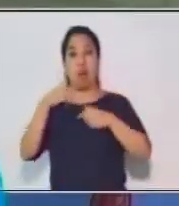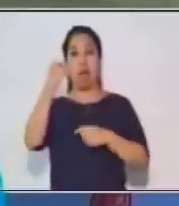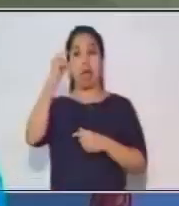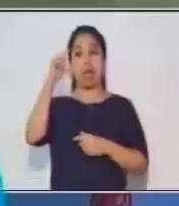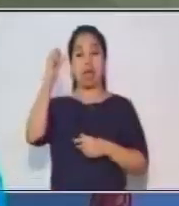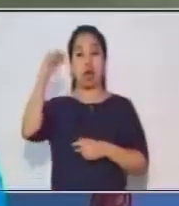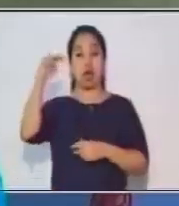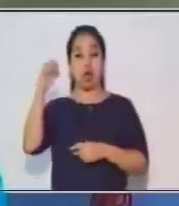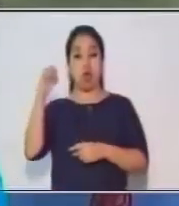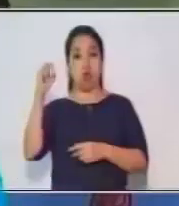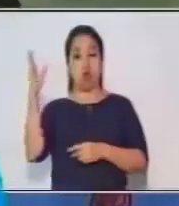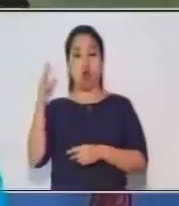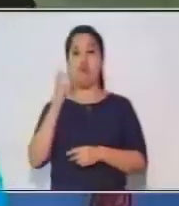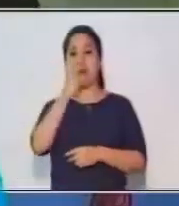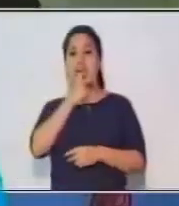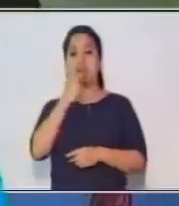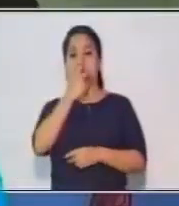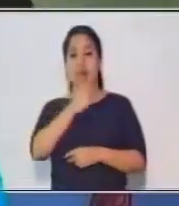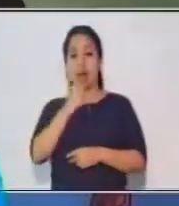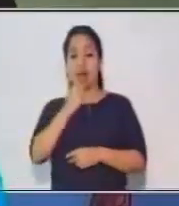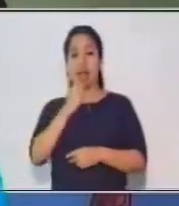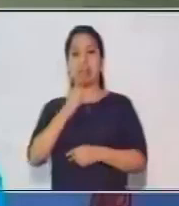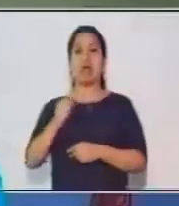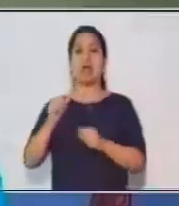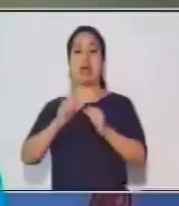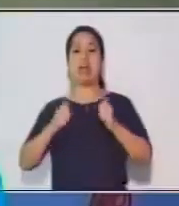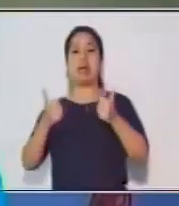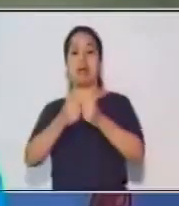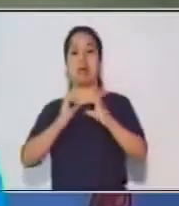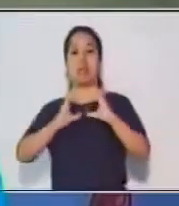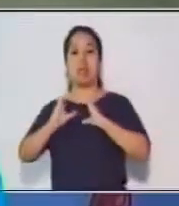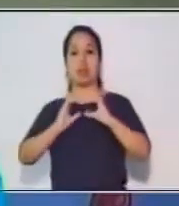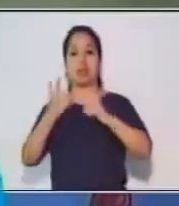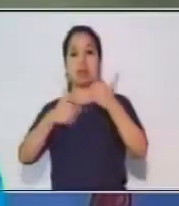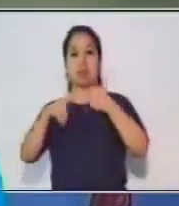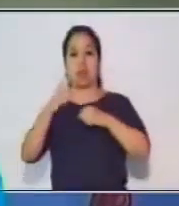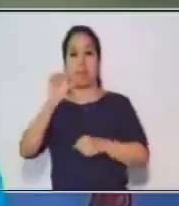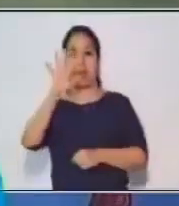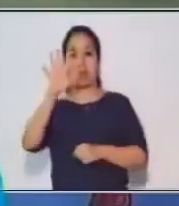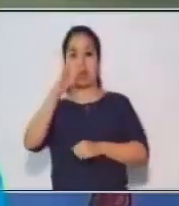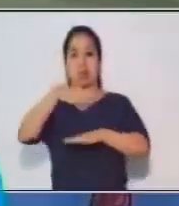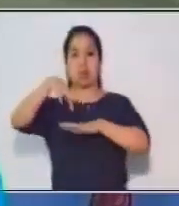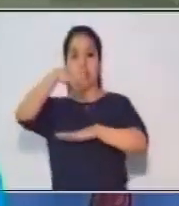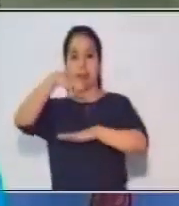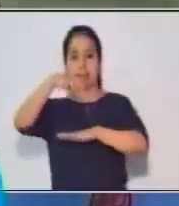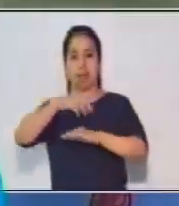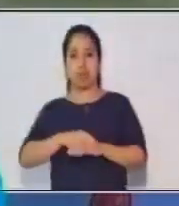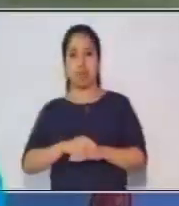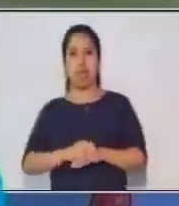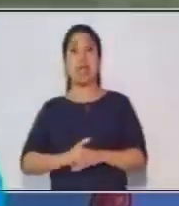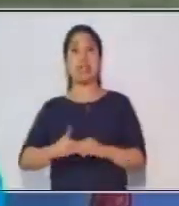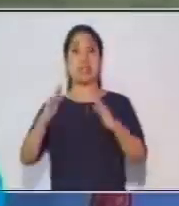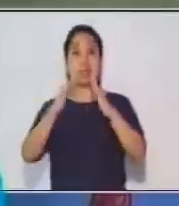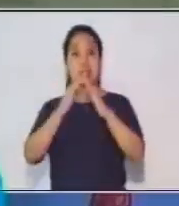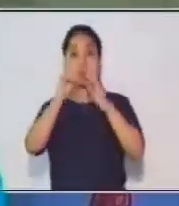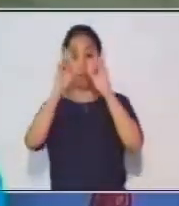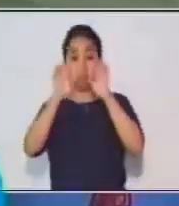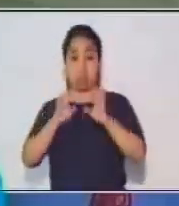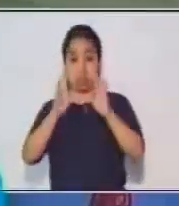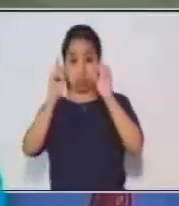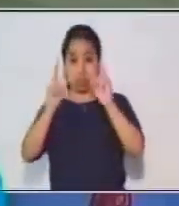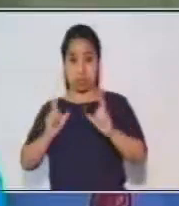área de comunicación y lenguaje para quinto primaria. Si en casa hay alguna persona